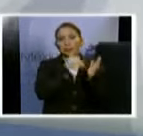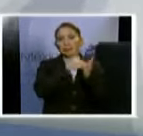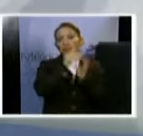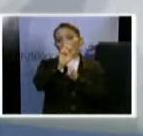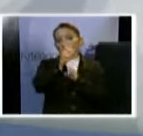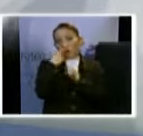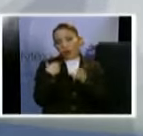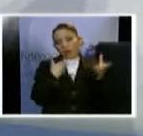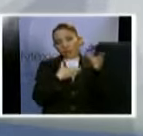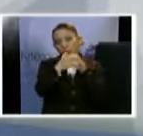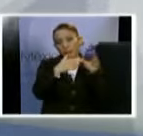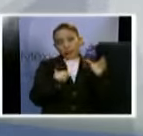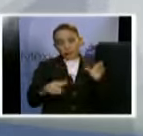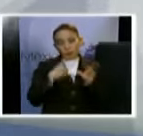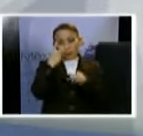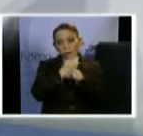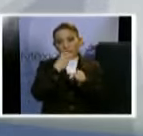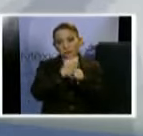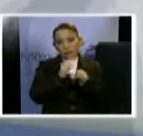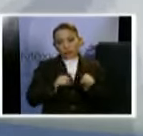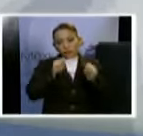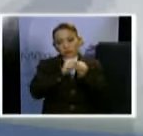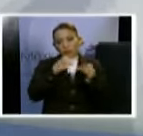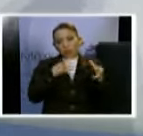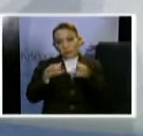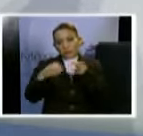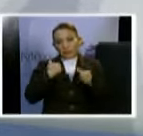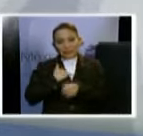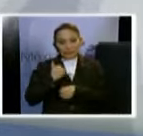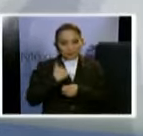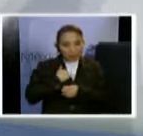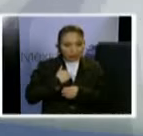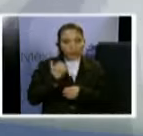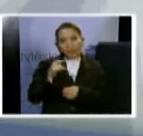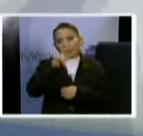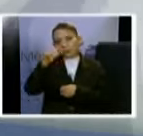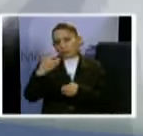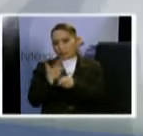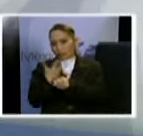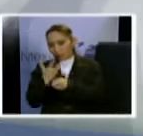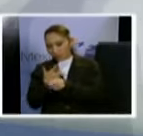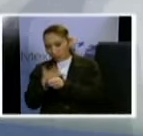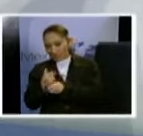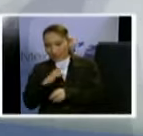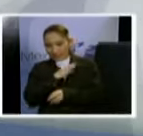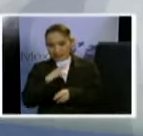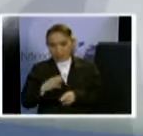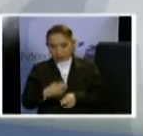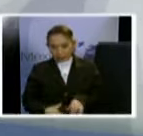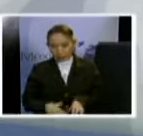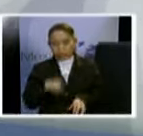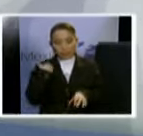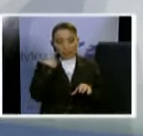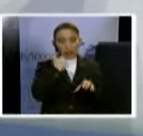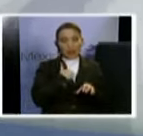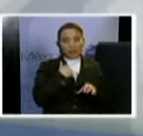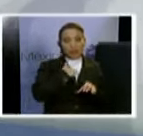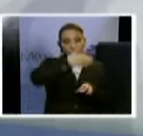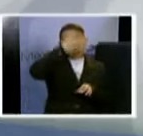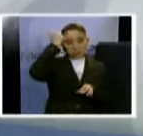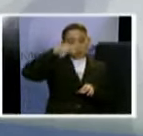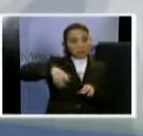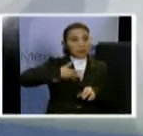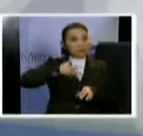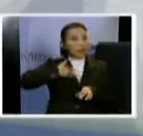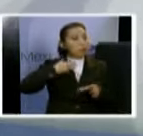de dólares que nos ubica como el tercer socio comercial de Canadá, después de Estados Unidos y China. En Canadá ignoran que de hecho